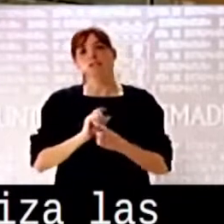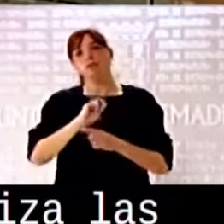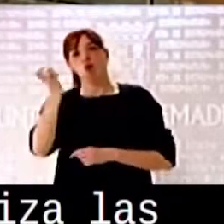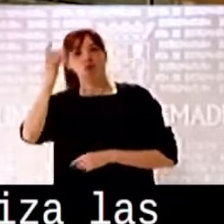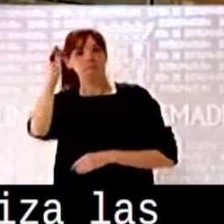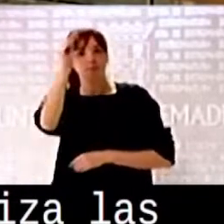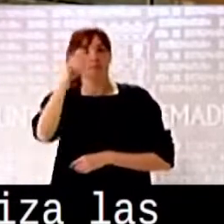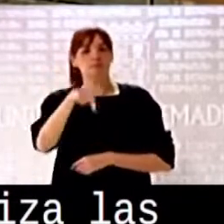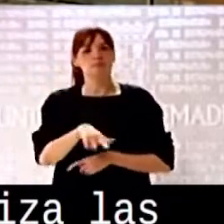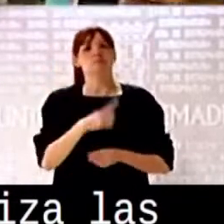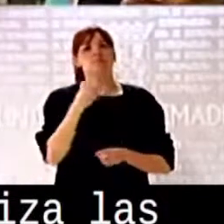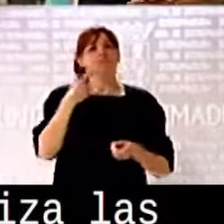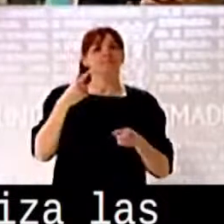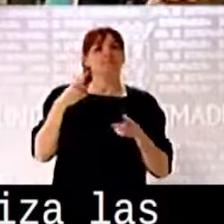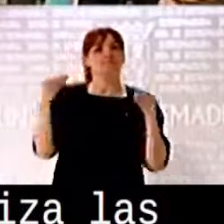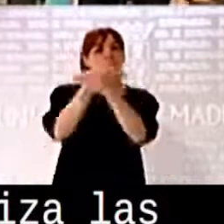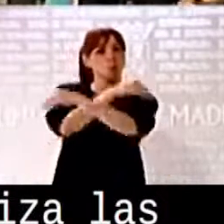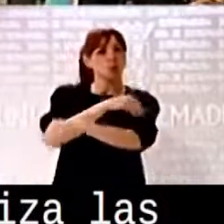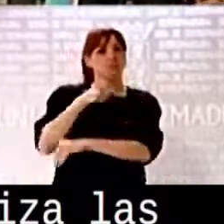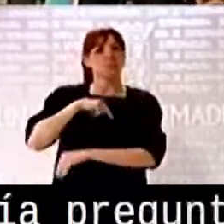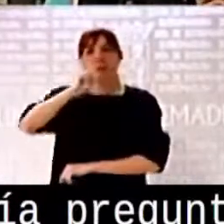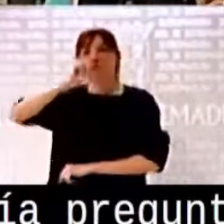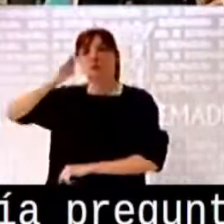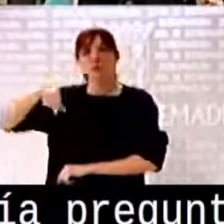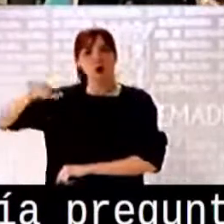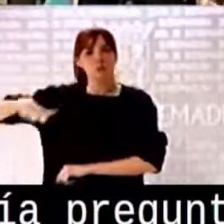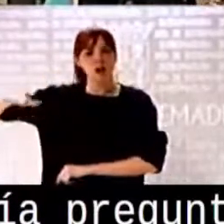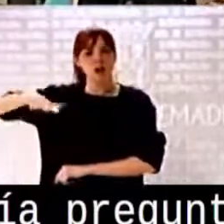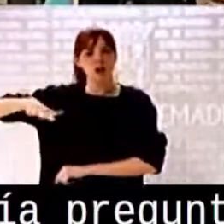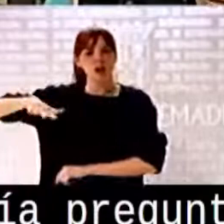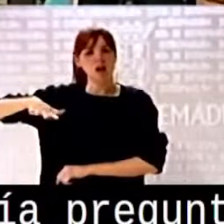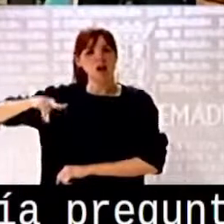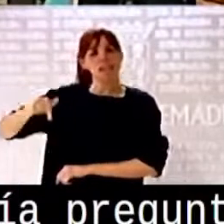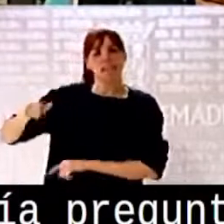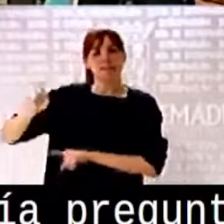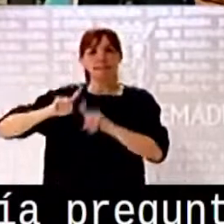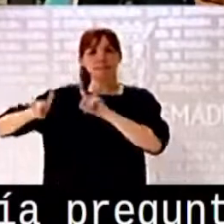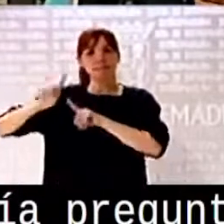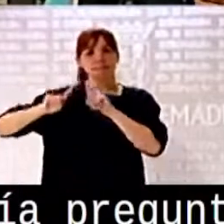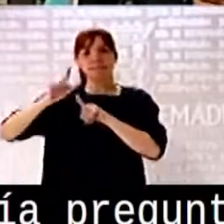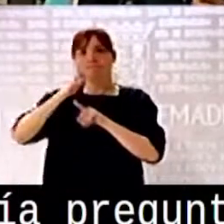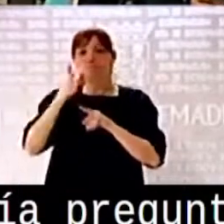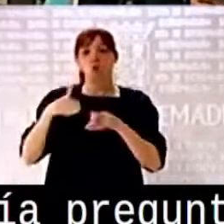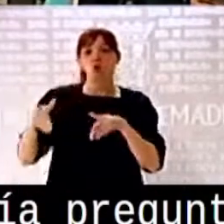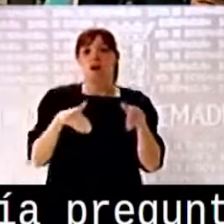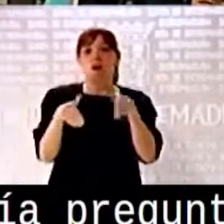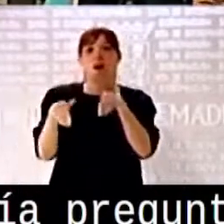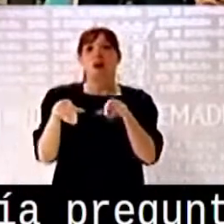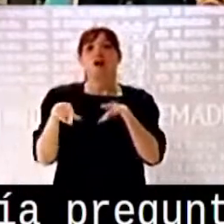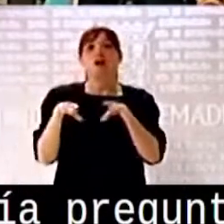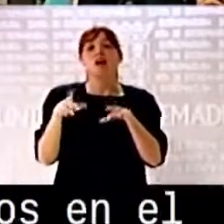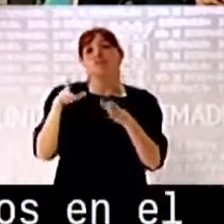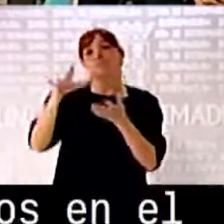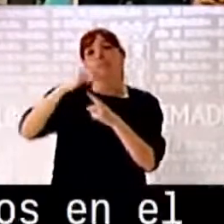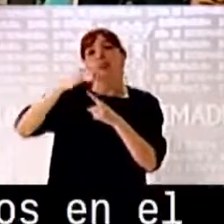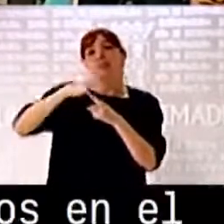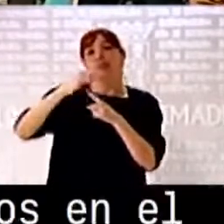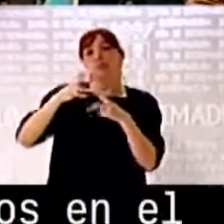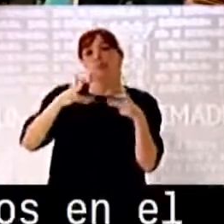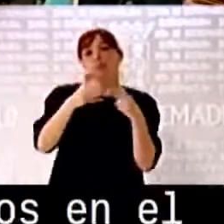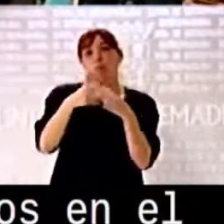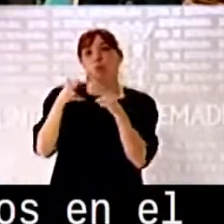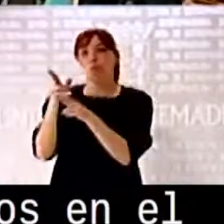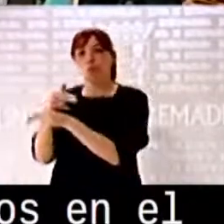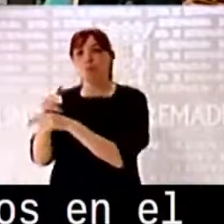otra cuestión. Ha habido cierta controversia en Monfragüe porque se han cerrado 2 caminos en el